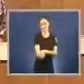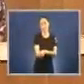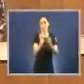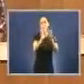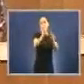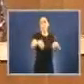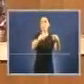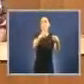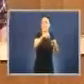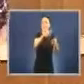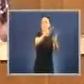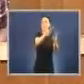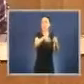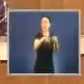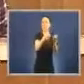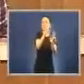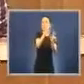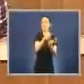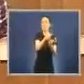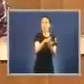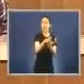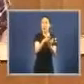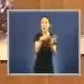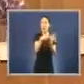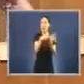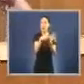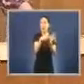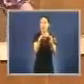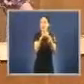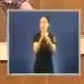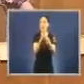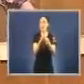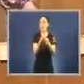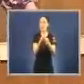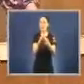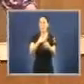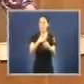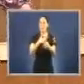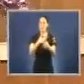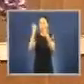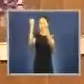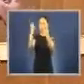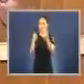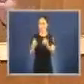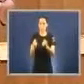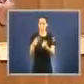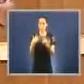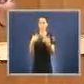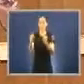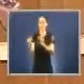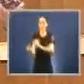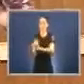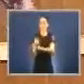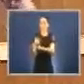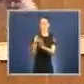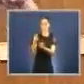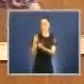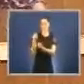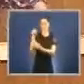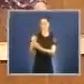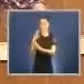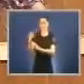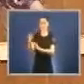etc. Ninguna das modificacións desta reforma fiscal se refire expresamente aos grandes patrimonios, ni siquiera no fraude fiscal, que é o 80%